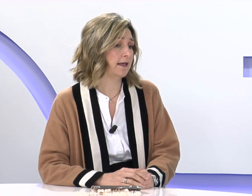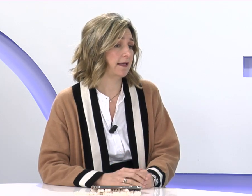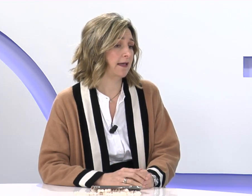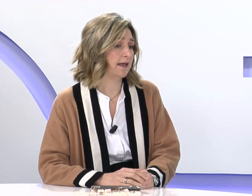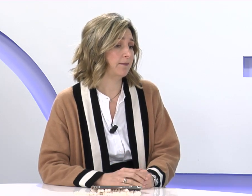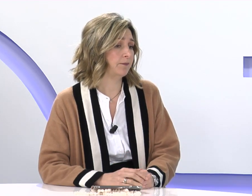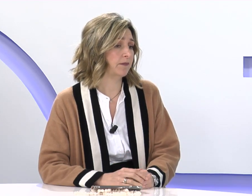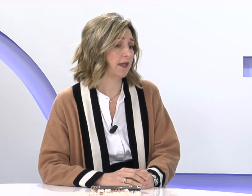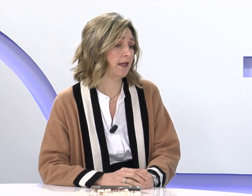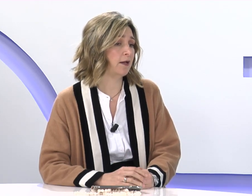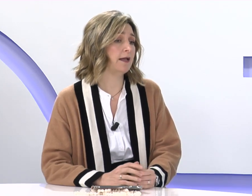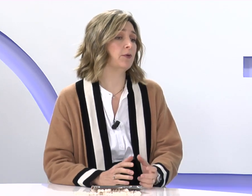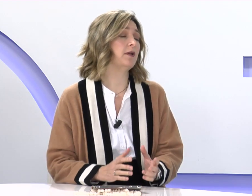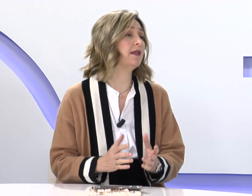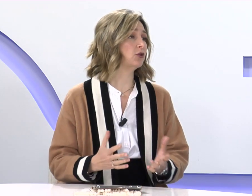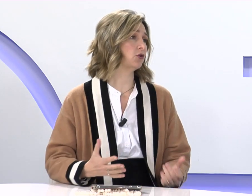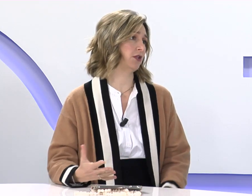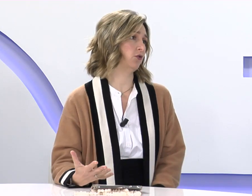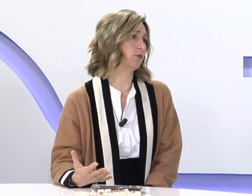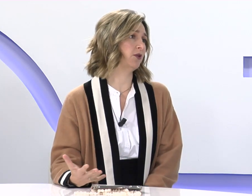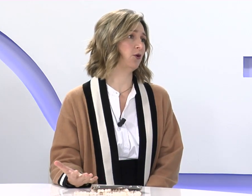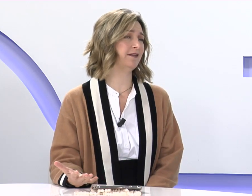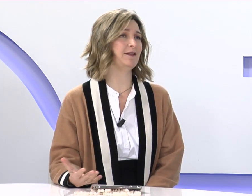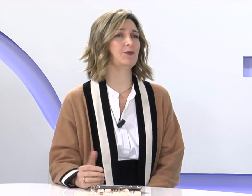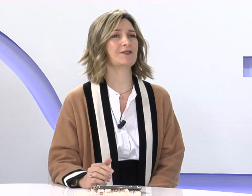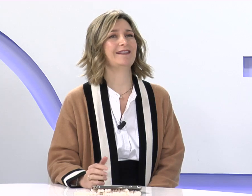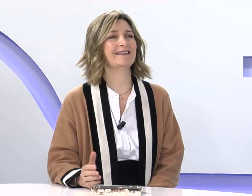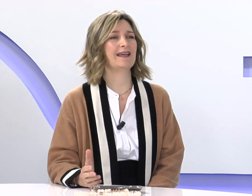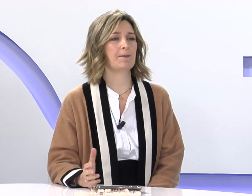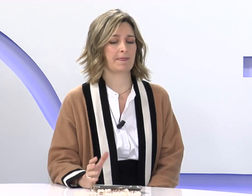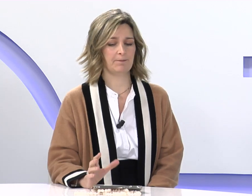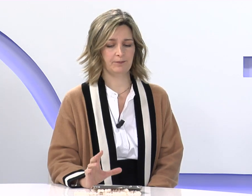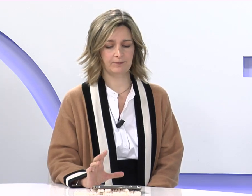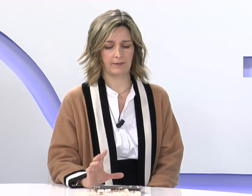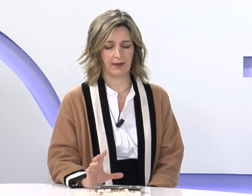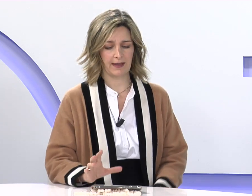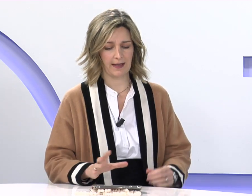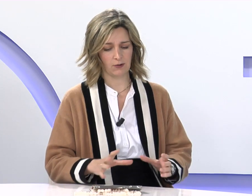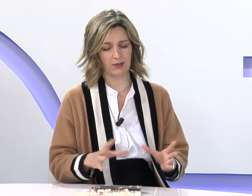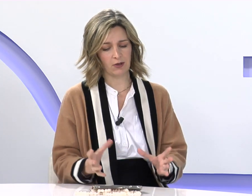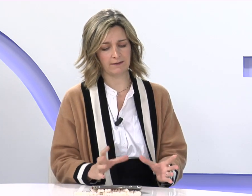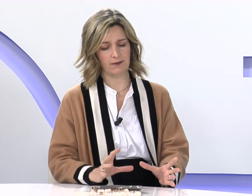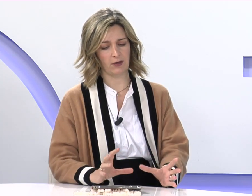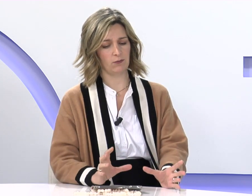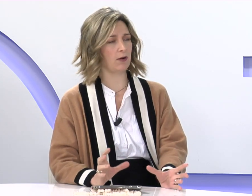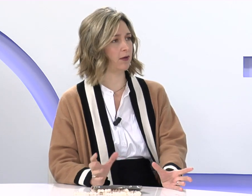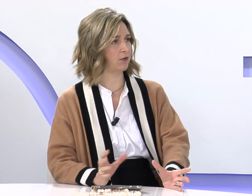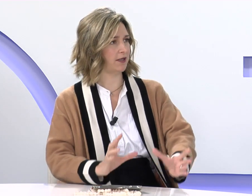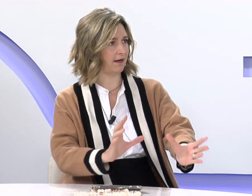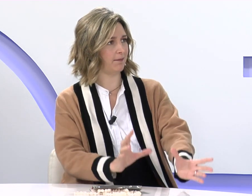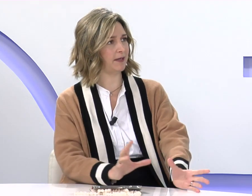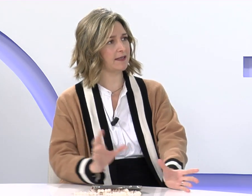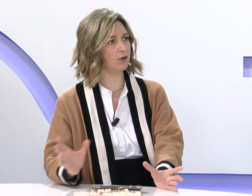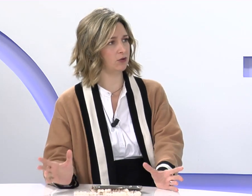que que que el problema de todos estos convenios colectivos es que el convenio colectivo es un acuerdo